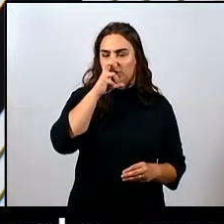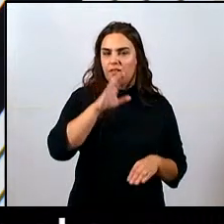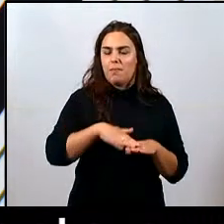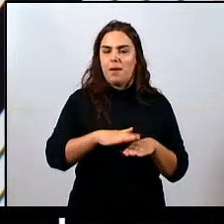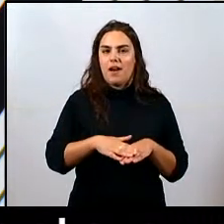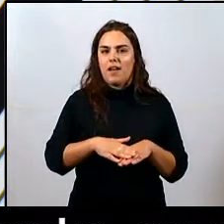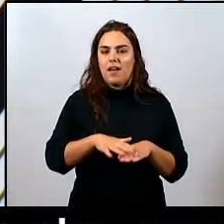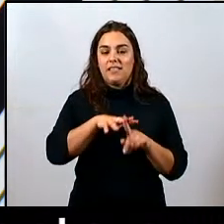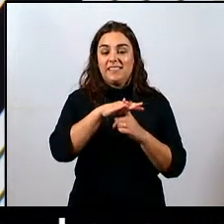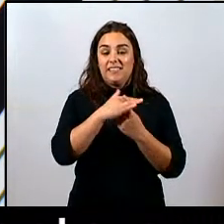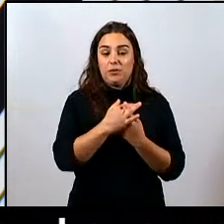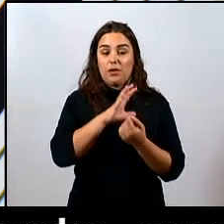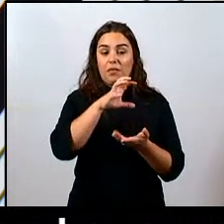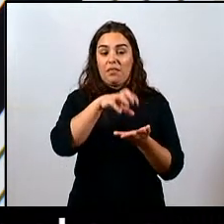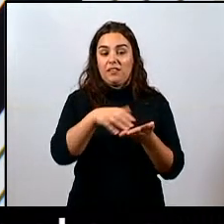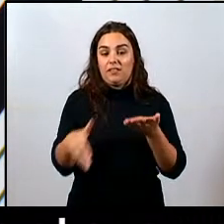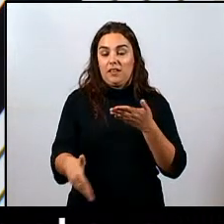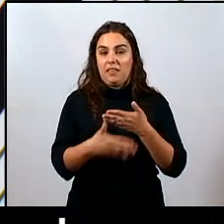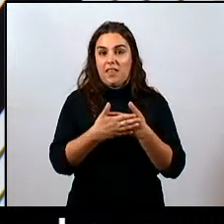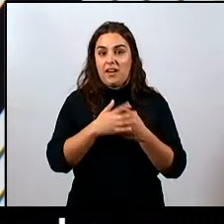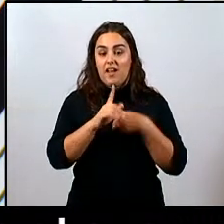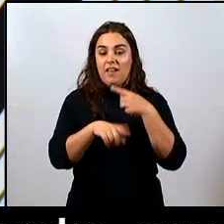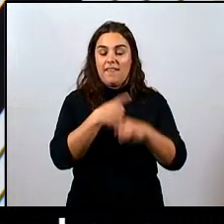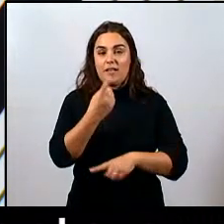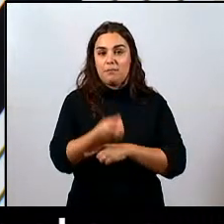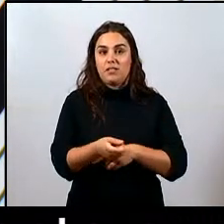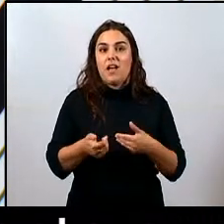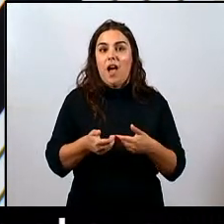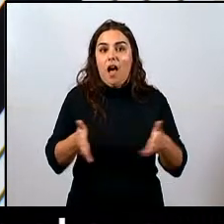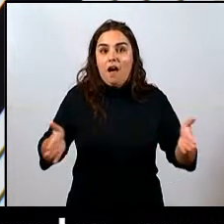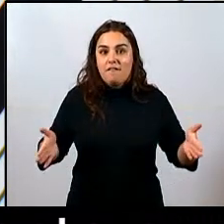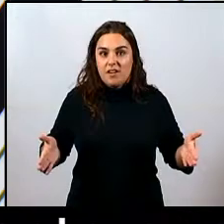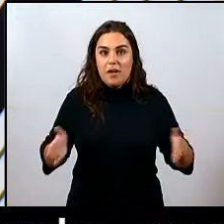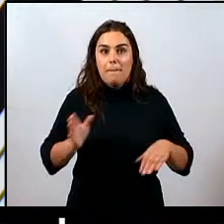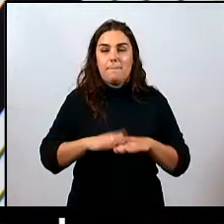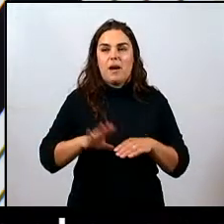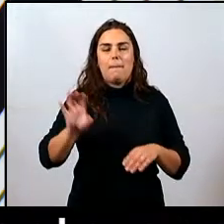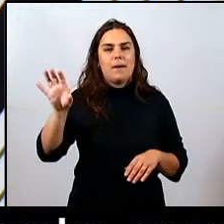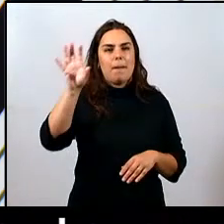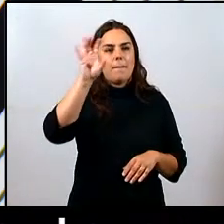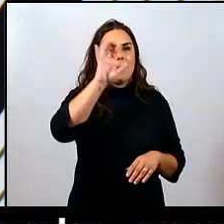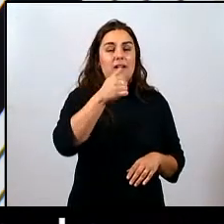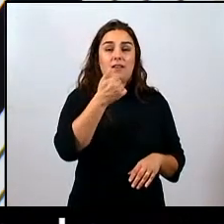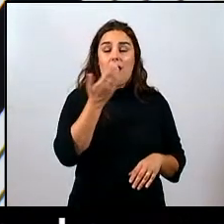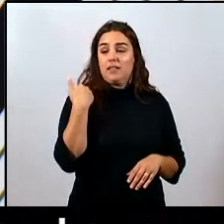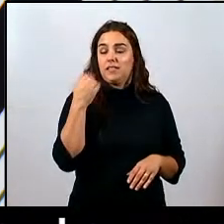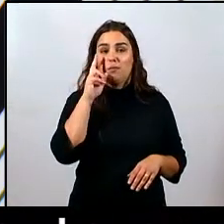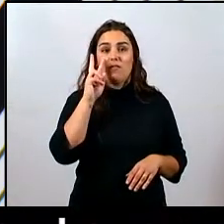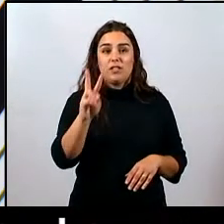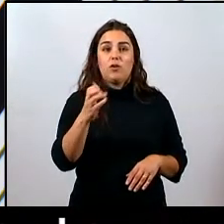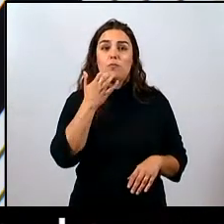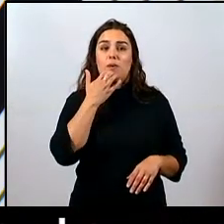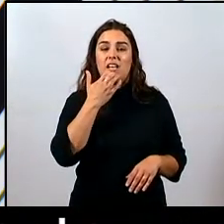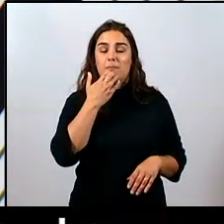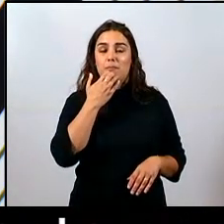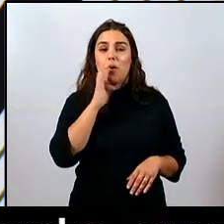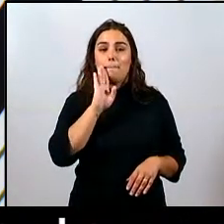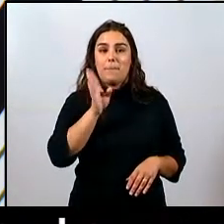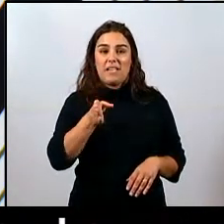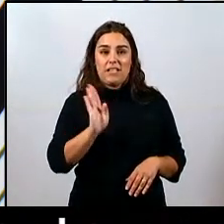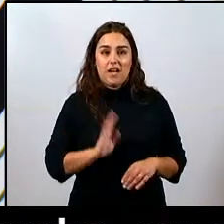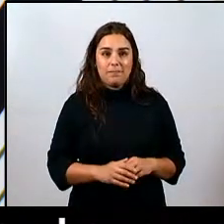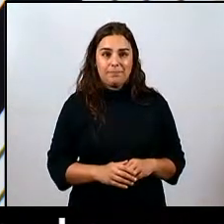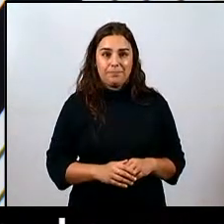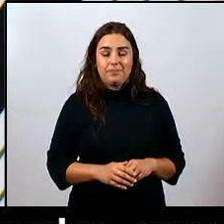las centrales nucleares y luego se pone al frente de la apertura de las mismas en otros países, como hemos visto ahora recientemente con Bélgica, estarán conmigo en que esto es